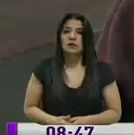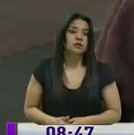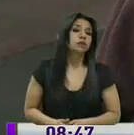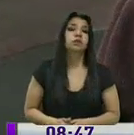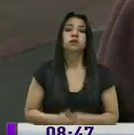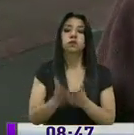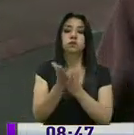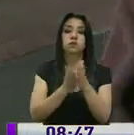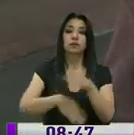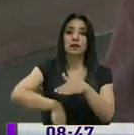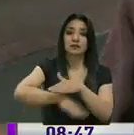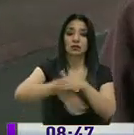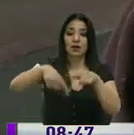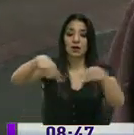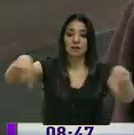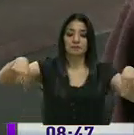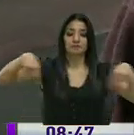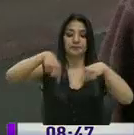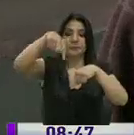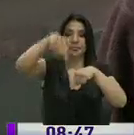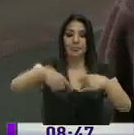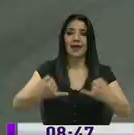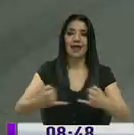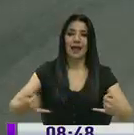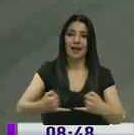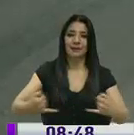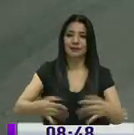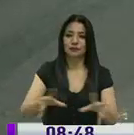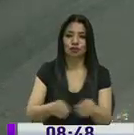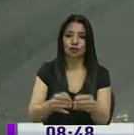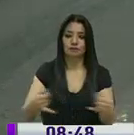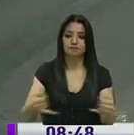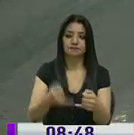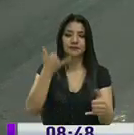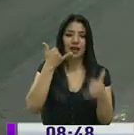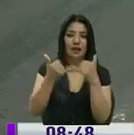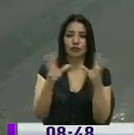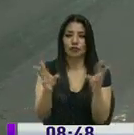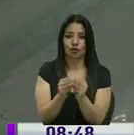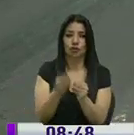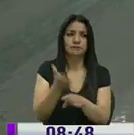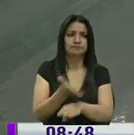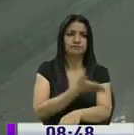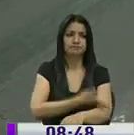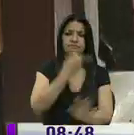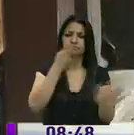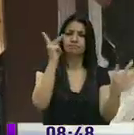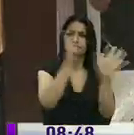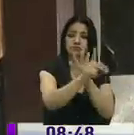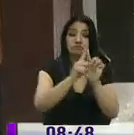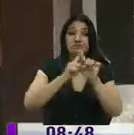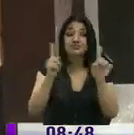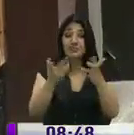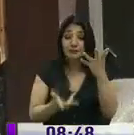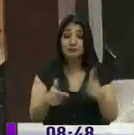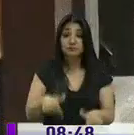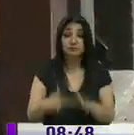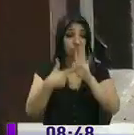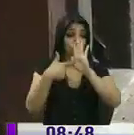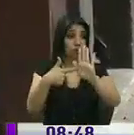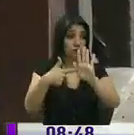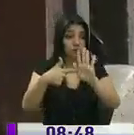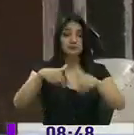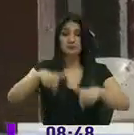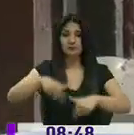servicios básicos que en este caso tiene que haber ahí pues aseguran haber reportado el daño hace varios días por lo que esperan que tras la exposición del inconveniente